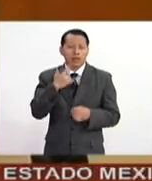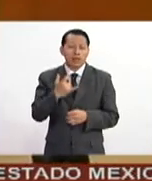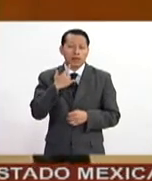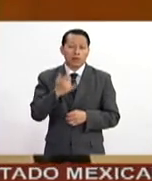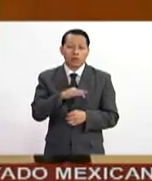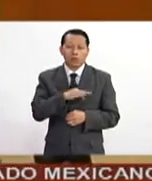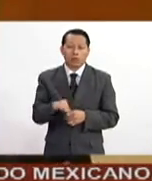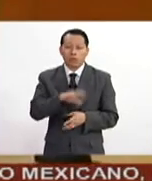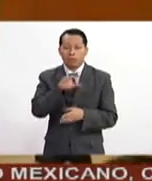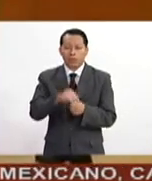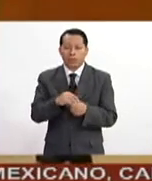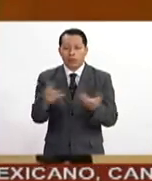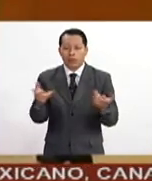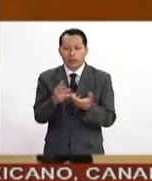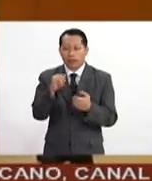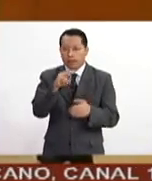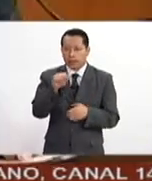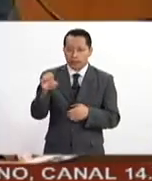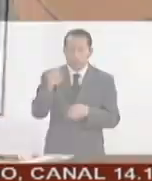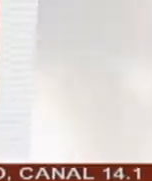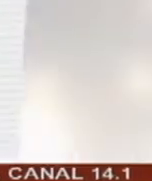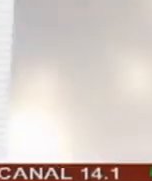para consolidar al INE.